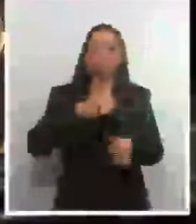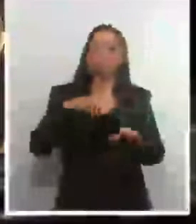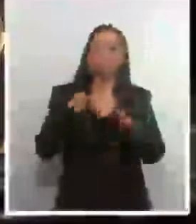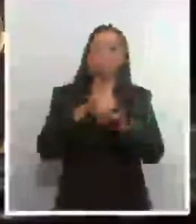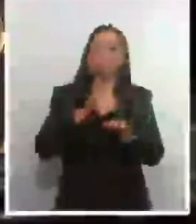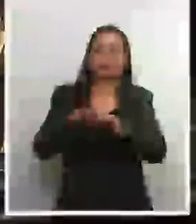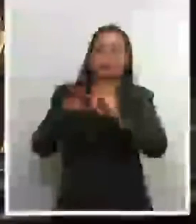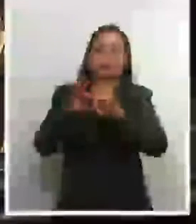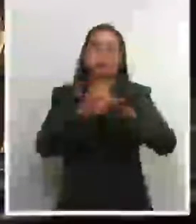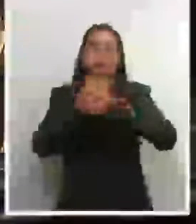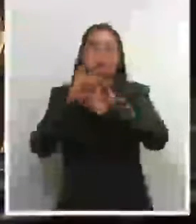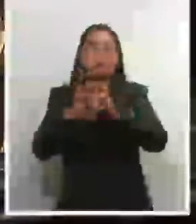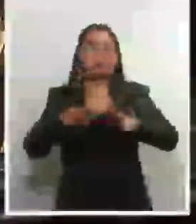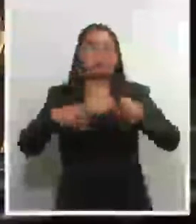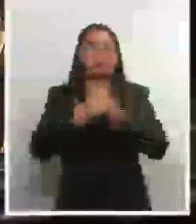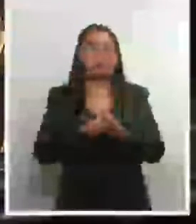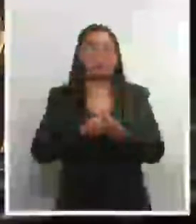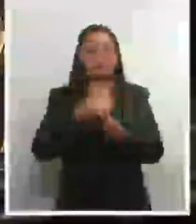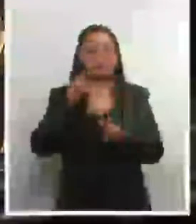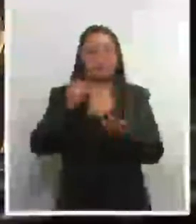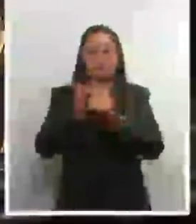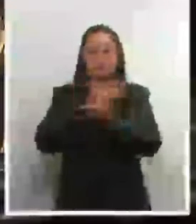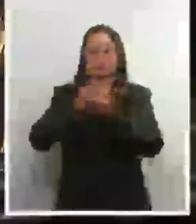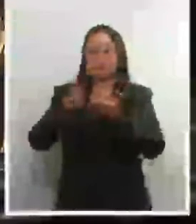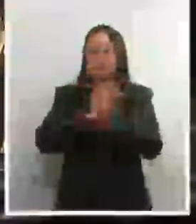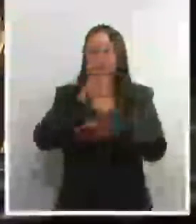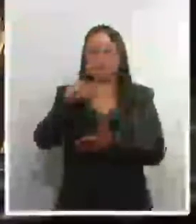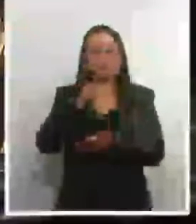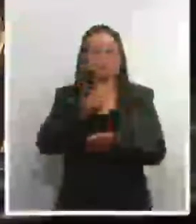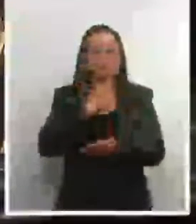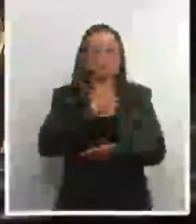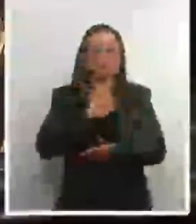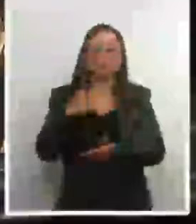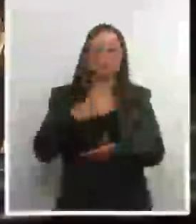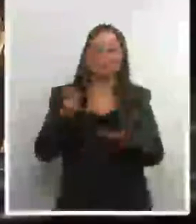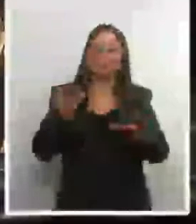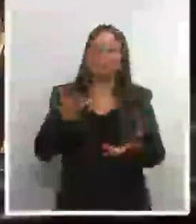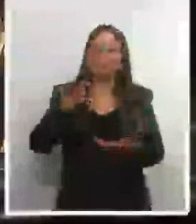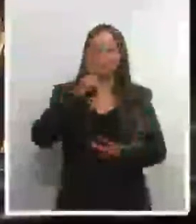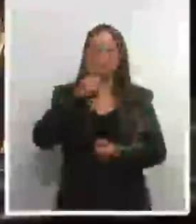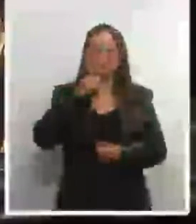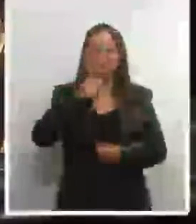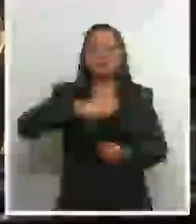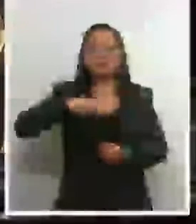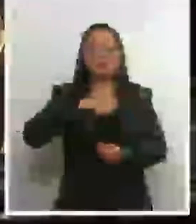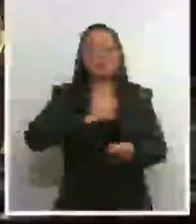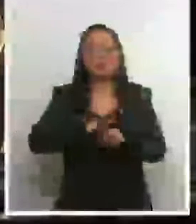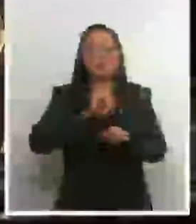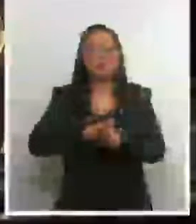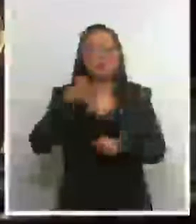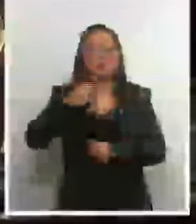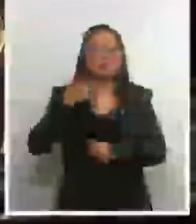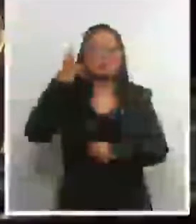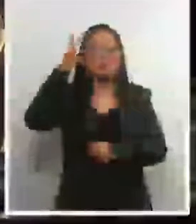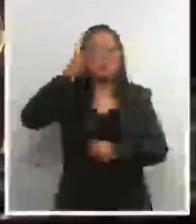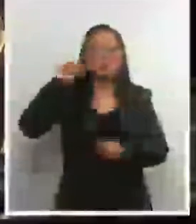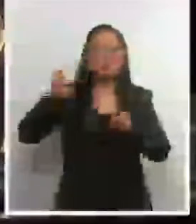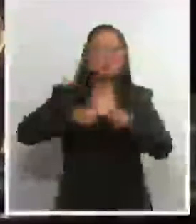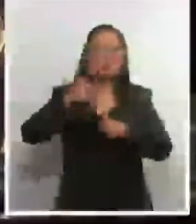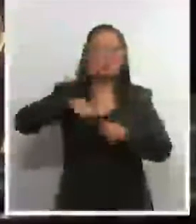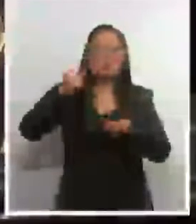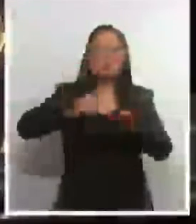estar unificada, no dispersa. No debemos crear, no quiero ser profeta, pero si